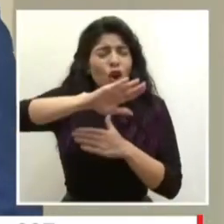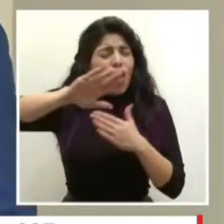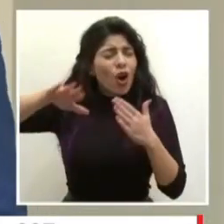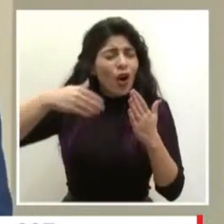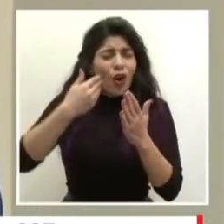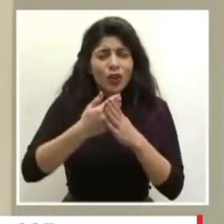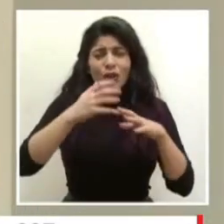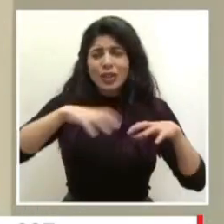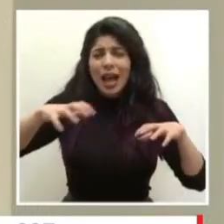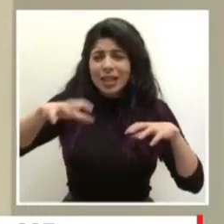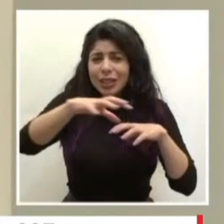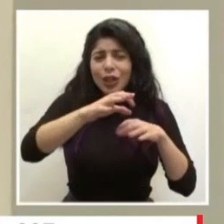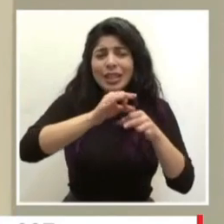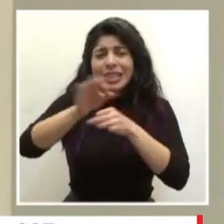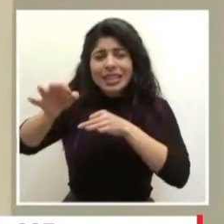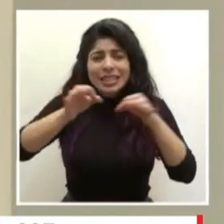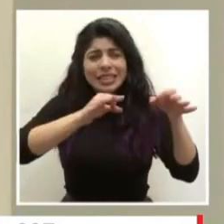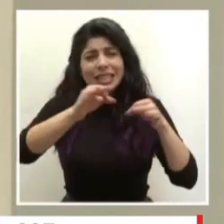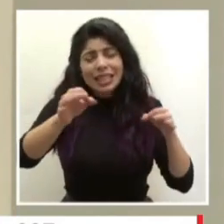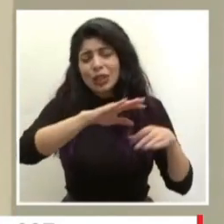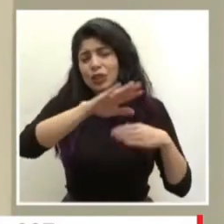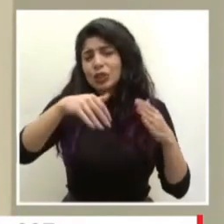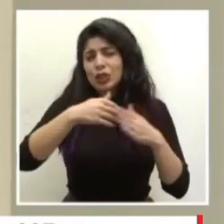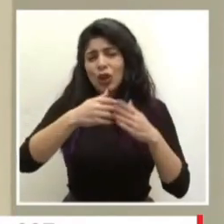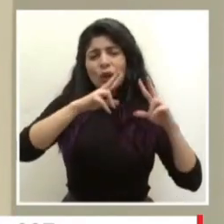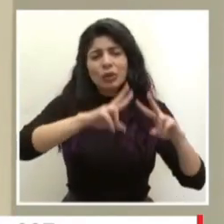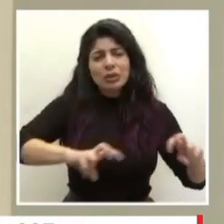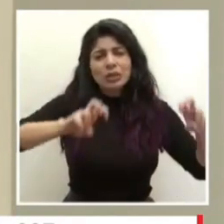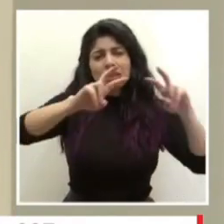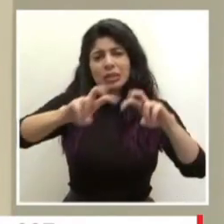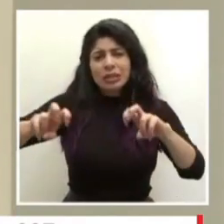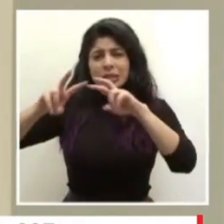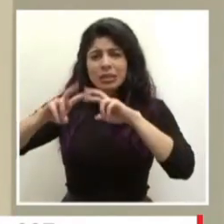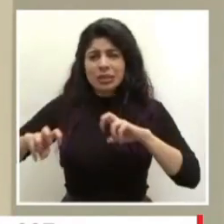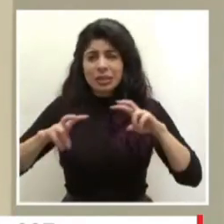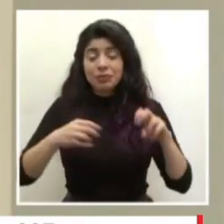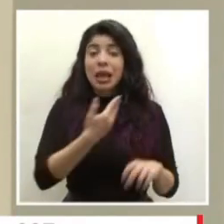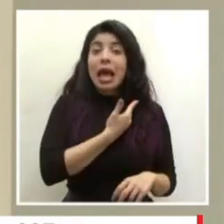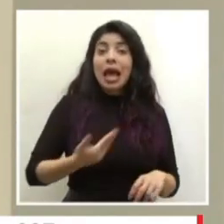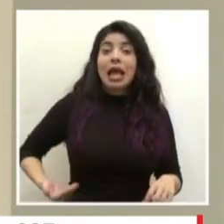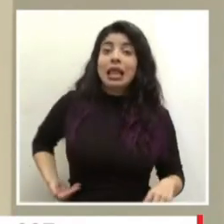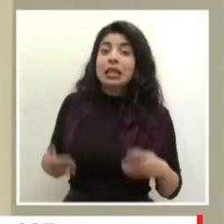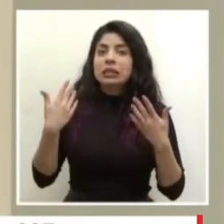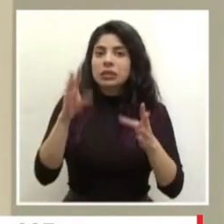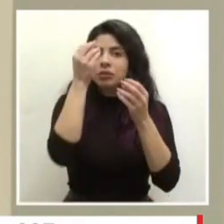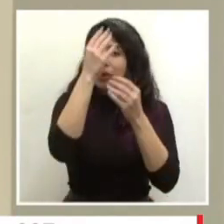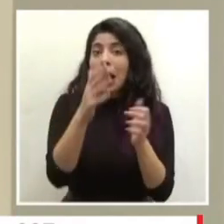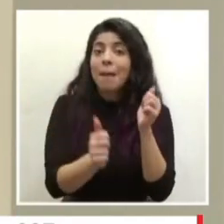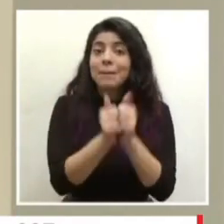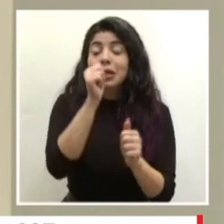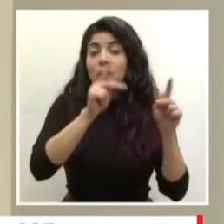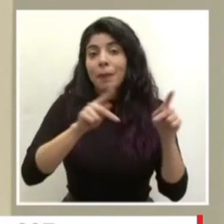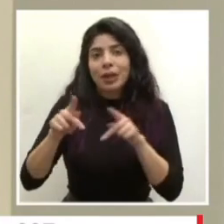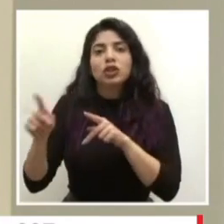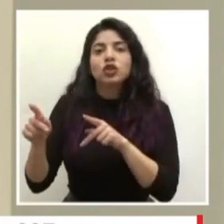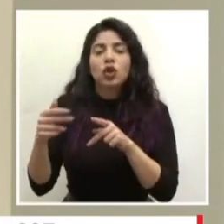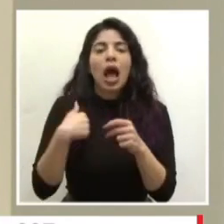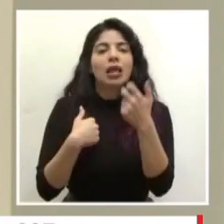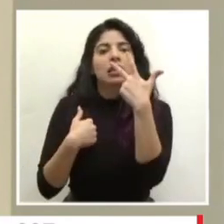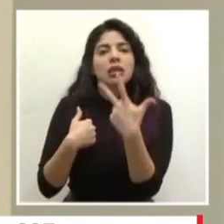cantones y los distritos de los cantones están en constante análisis. En el caso de Heredia, hemos indicado que la mayoría de los casos están concentrados en